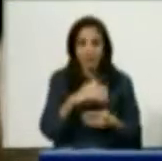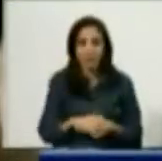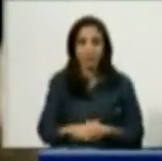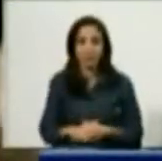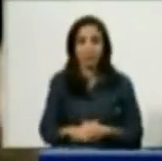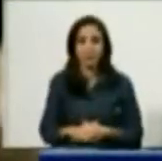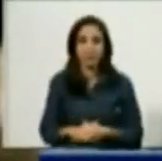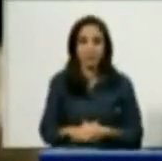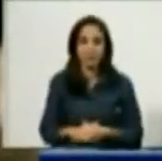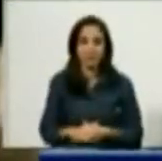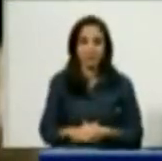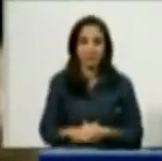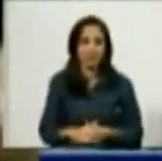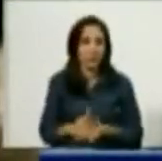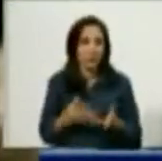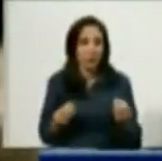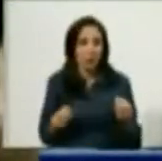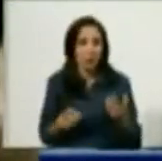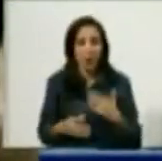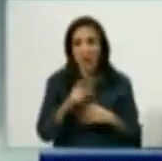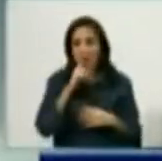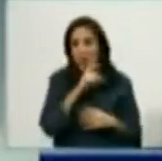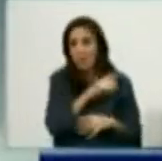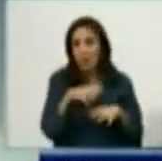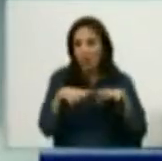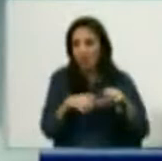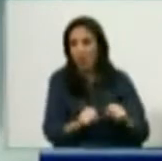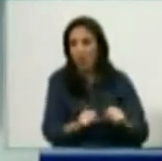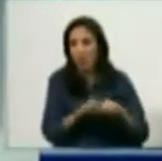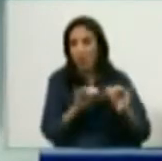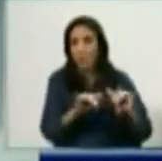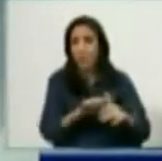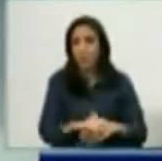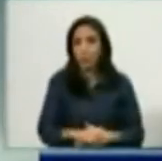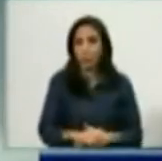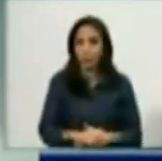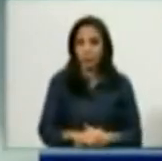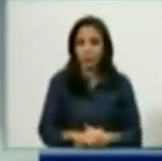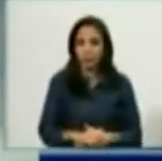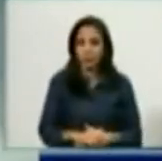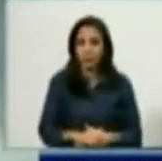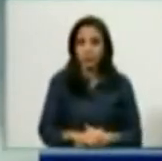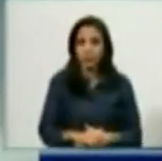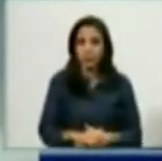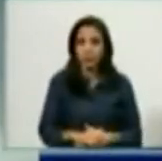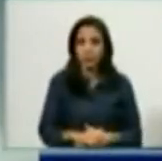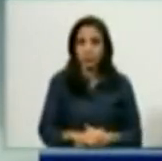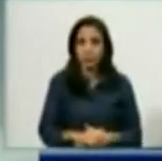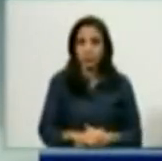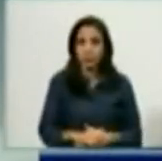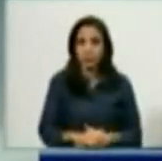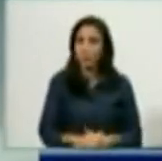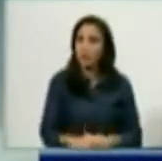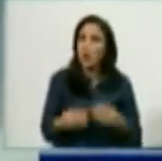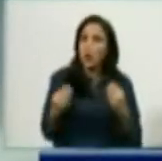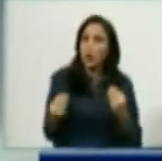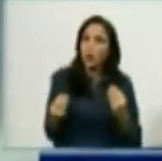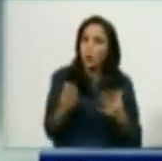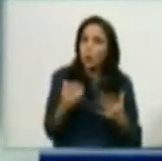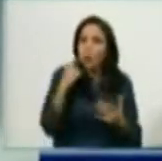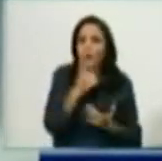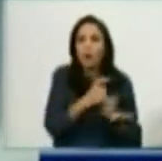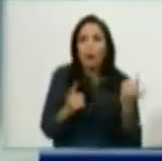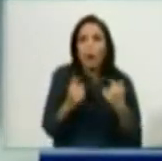el enemigo del imperio somos nosotros como pueden perdonar que un pequeño